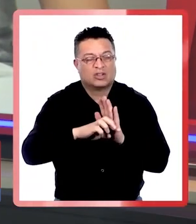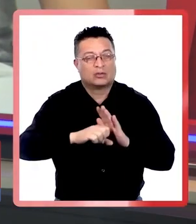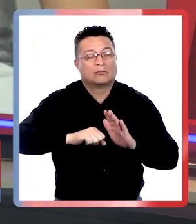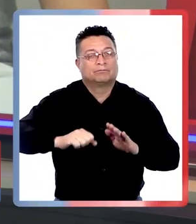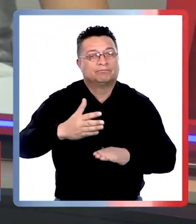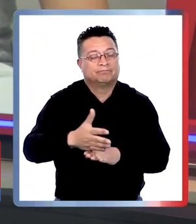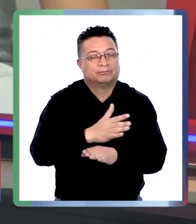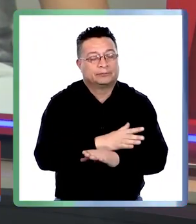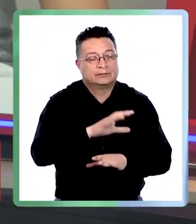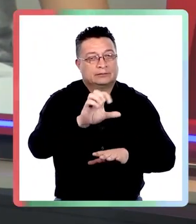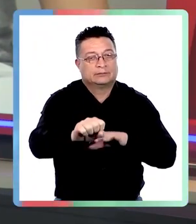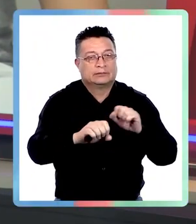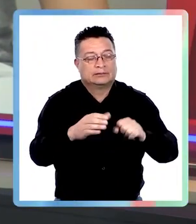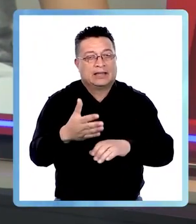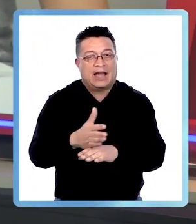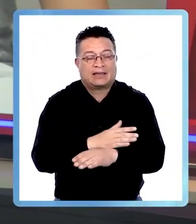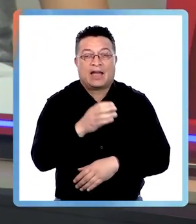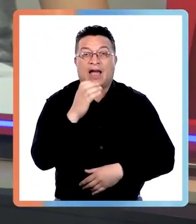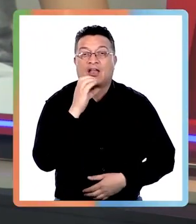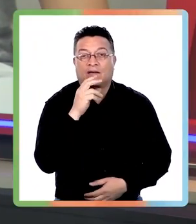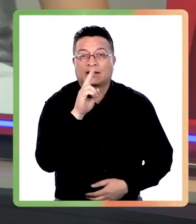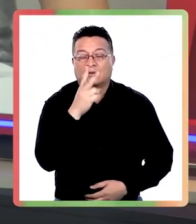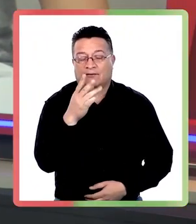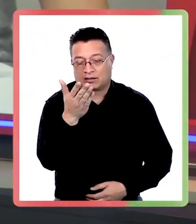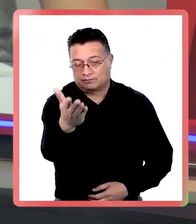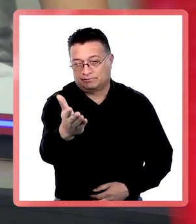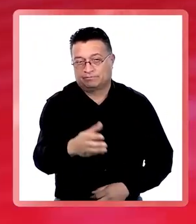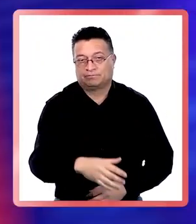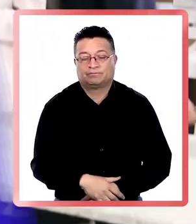detección temprana. Antofagasta Televisión nos informa.